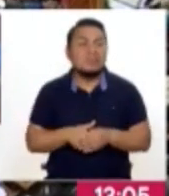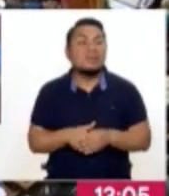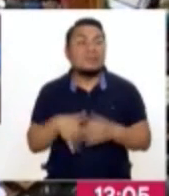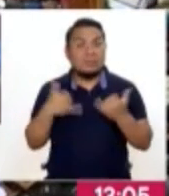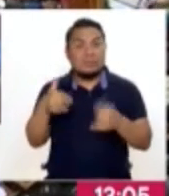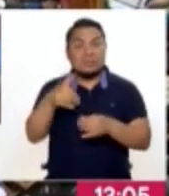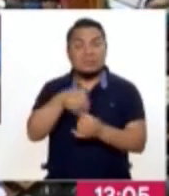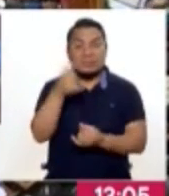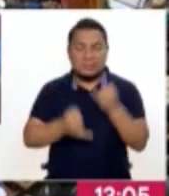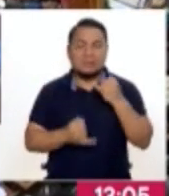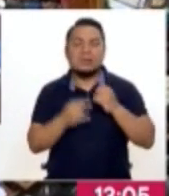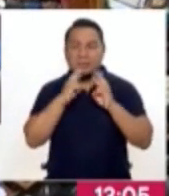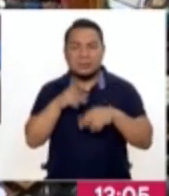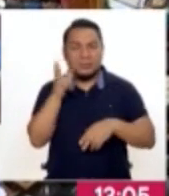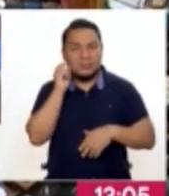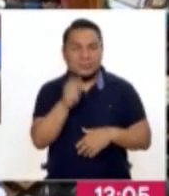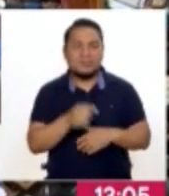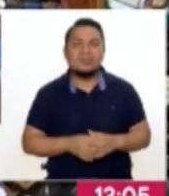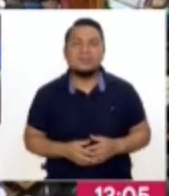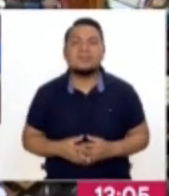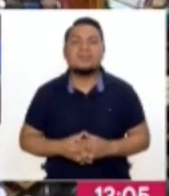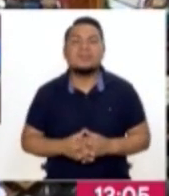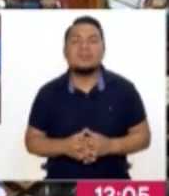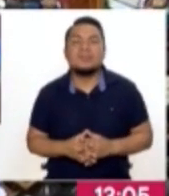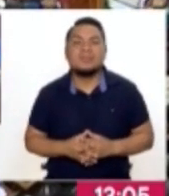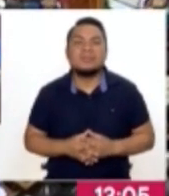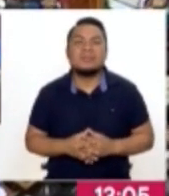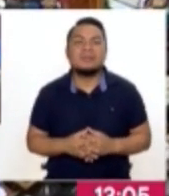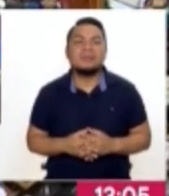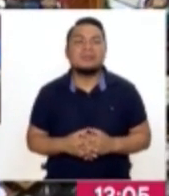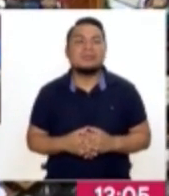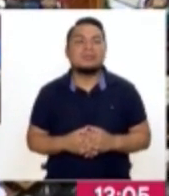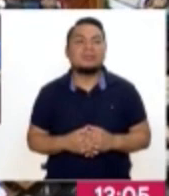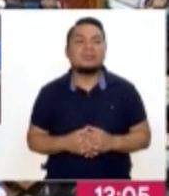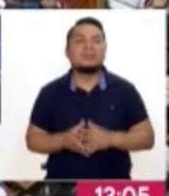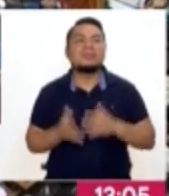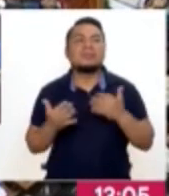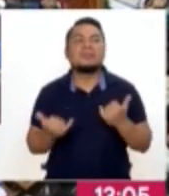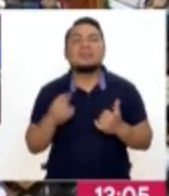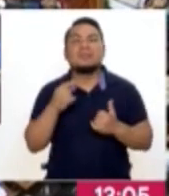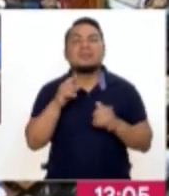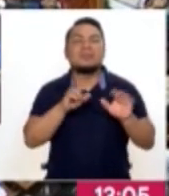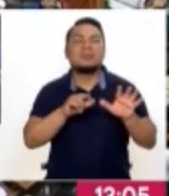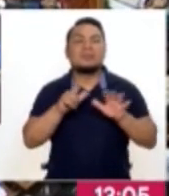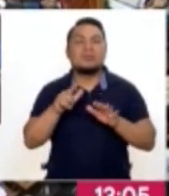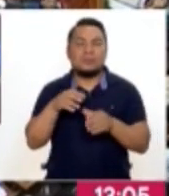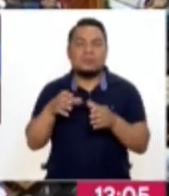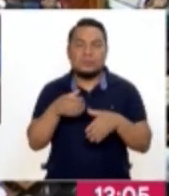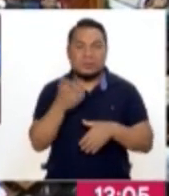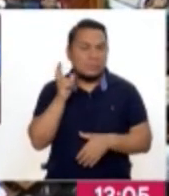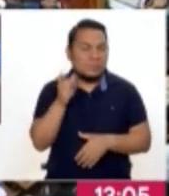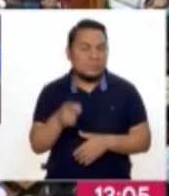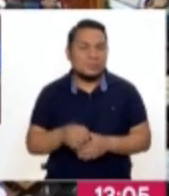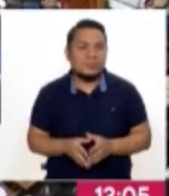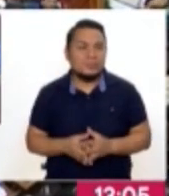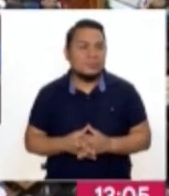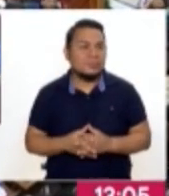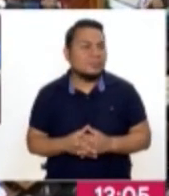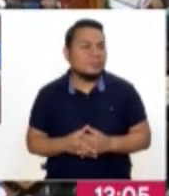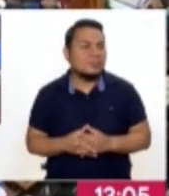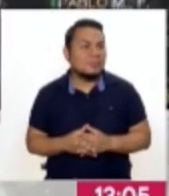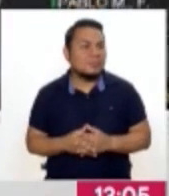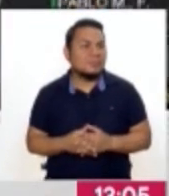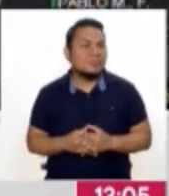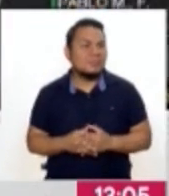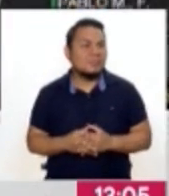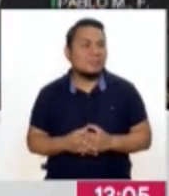Vamos a escuchar el resultado. Ha votado a favor 71 congresistas, 45 en contra, una abstención.